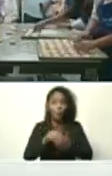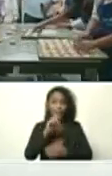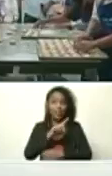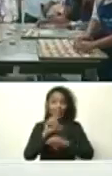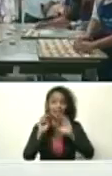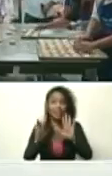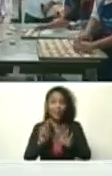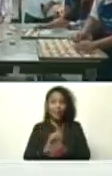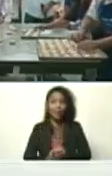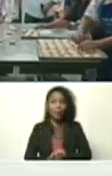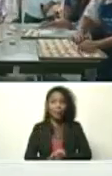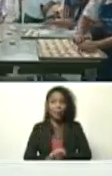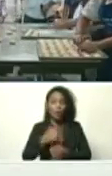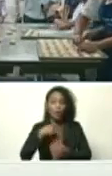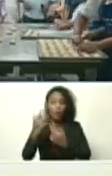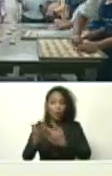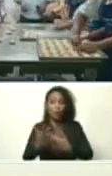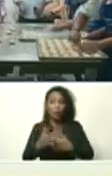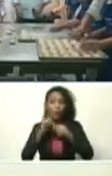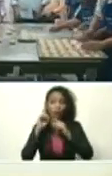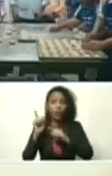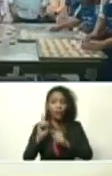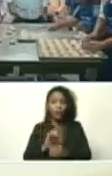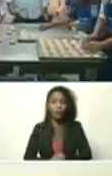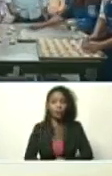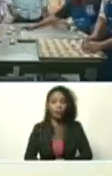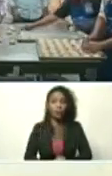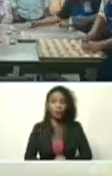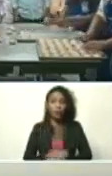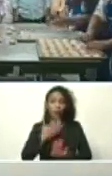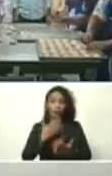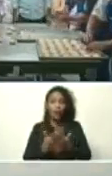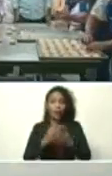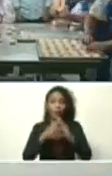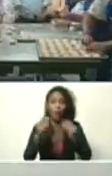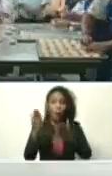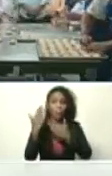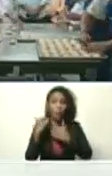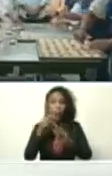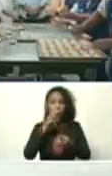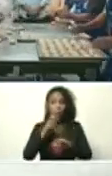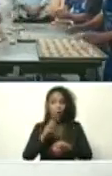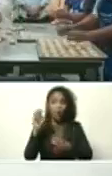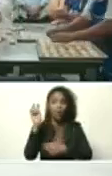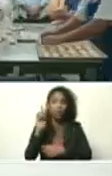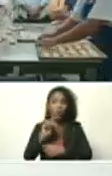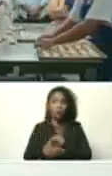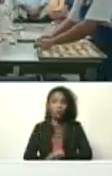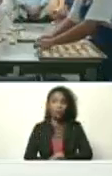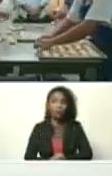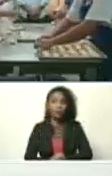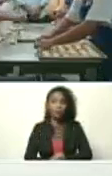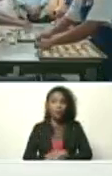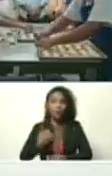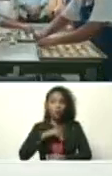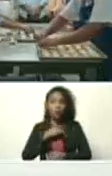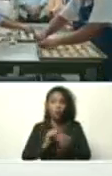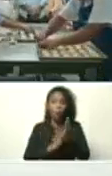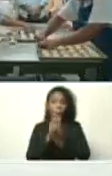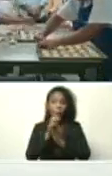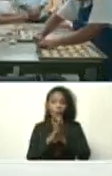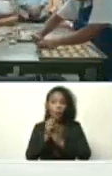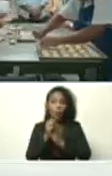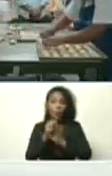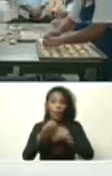hoy pues estoy recibiendo este en el 2022. Gracias por todo el apoyo al Banco de Venezuela. A nosotros los emprendedores que